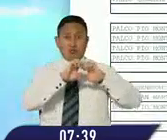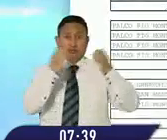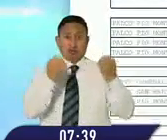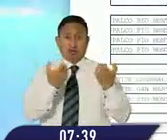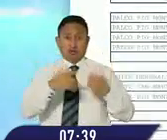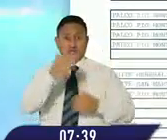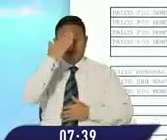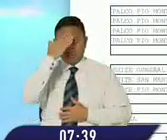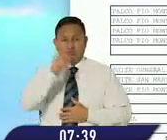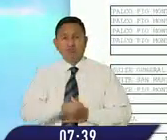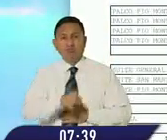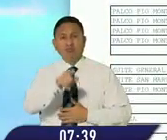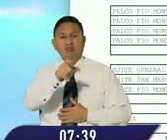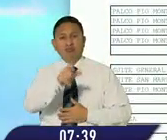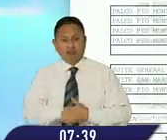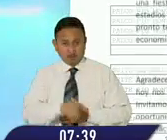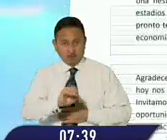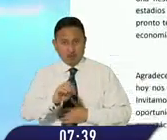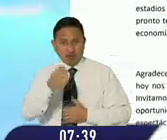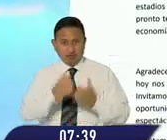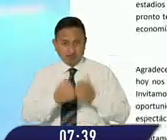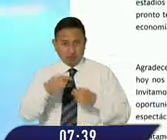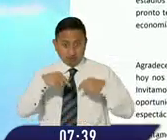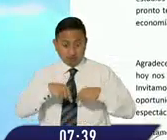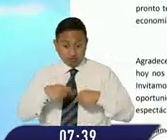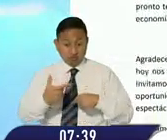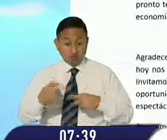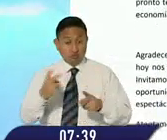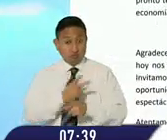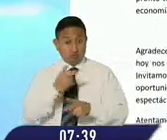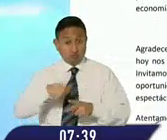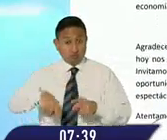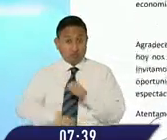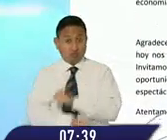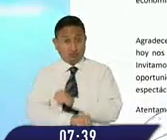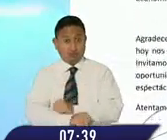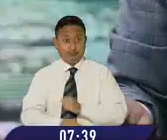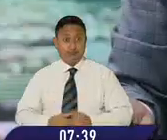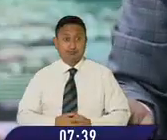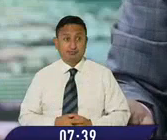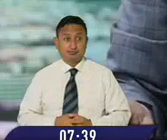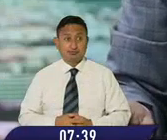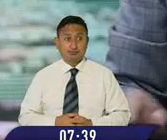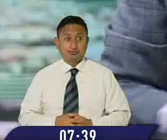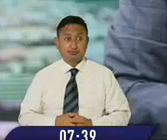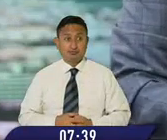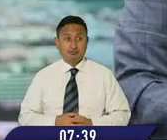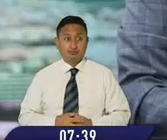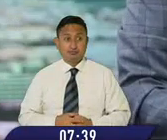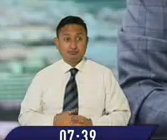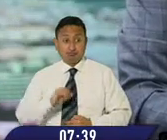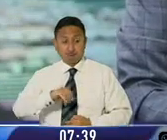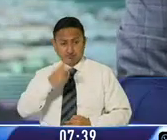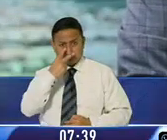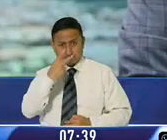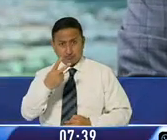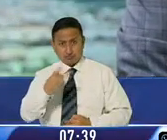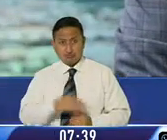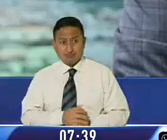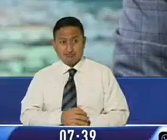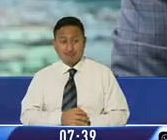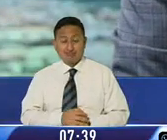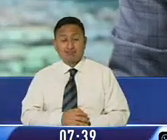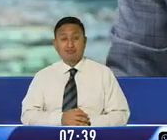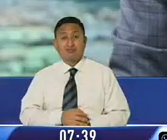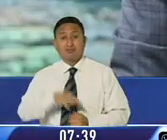identificar situaciones o individuos que amenacen el correcto desarrollo del fútbol con público. Se puede observar inclusive que